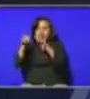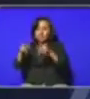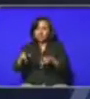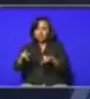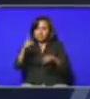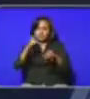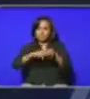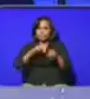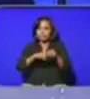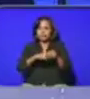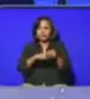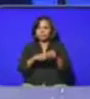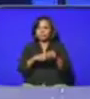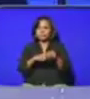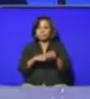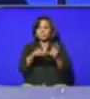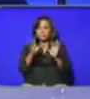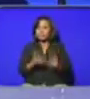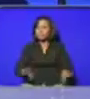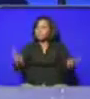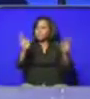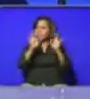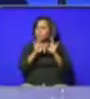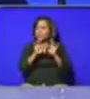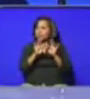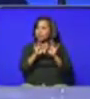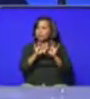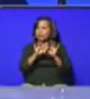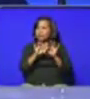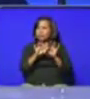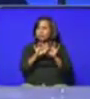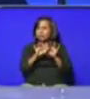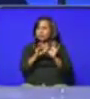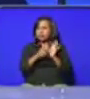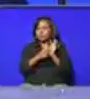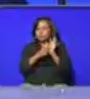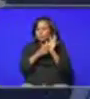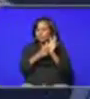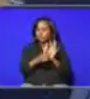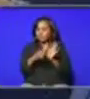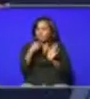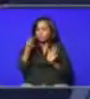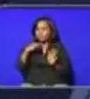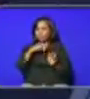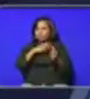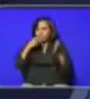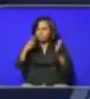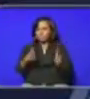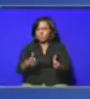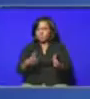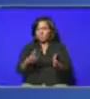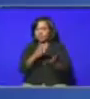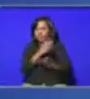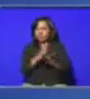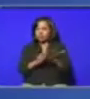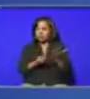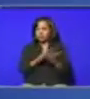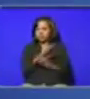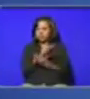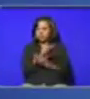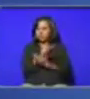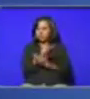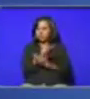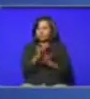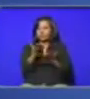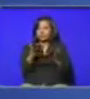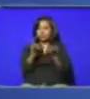instituto? Bueno, es importante recalcar lo que ya ha dicho el ministro, es una nueva oferta, busca atender